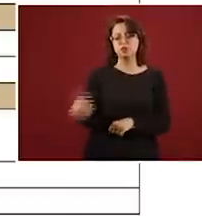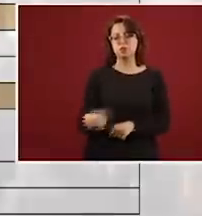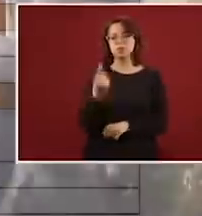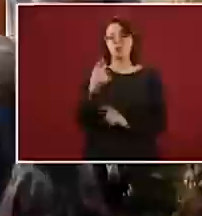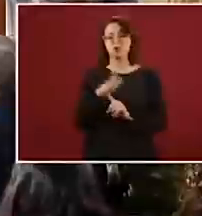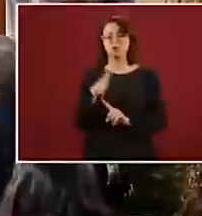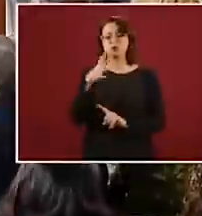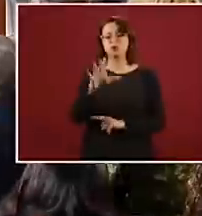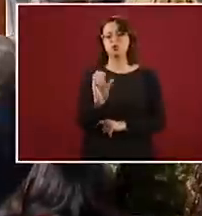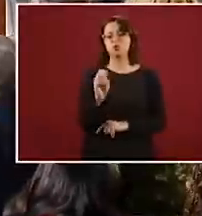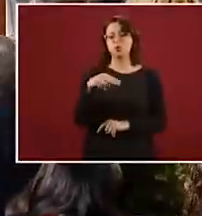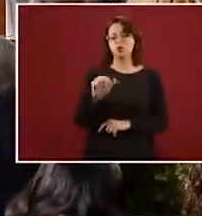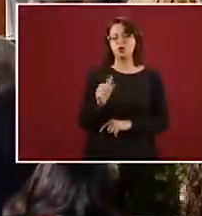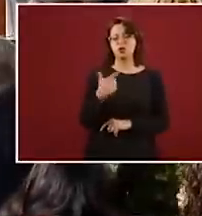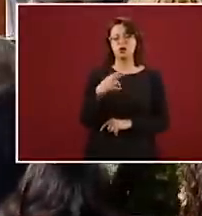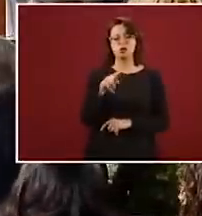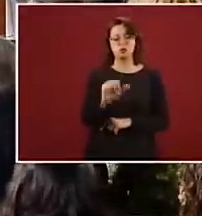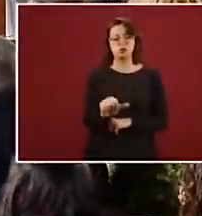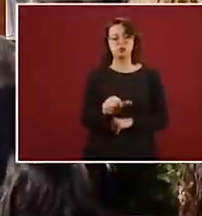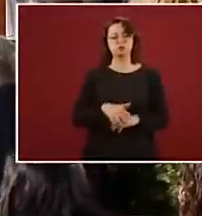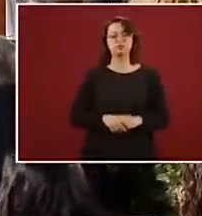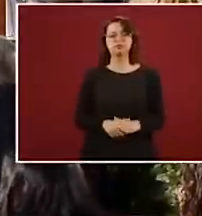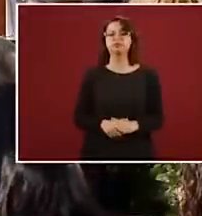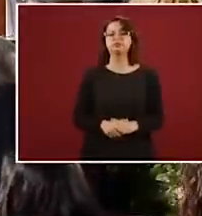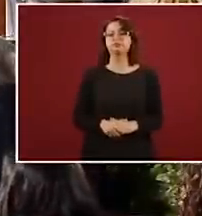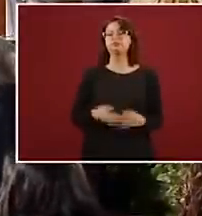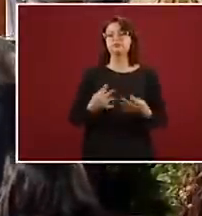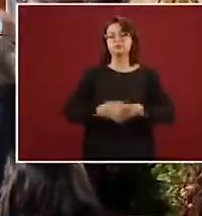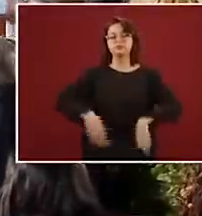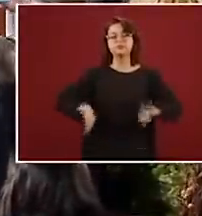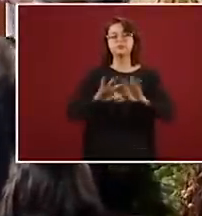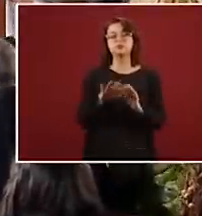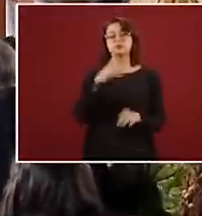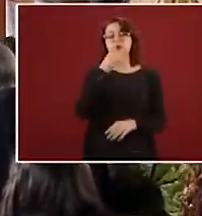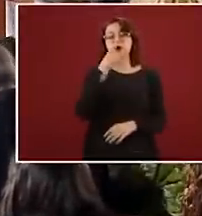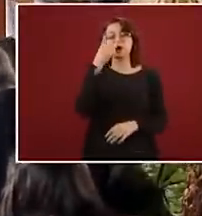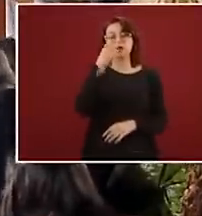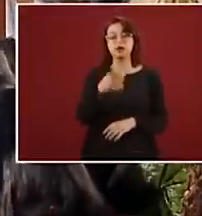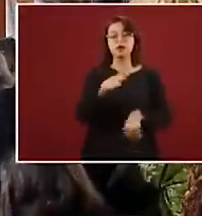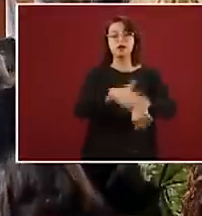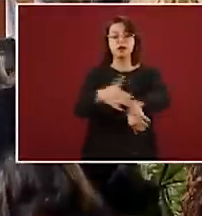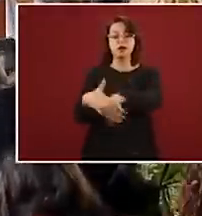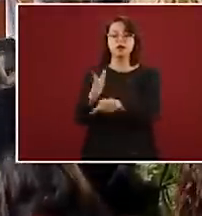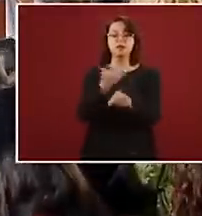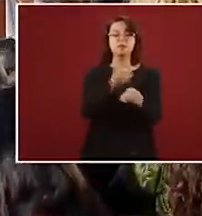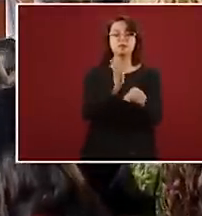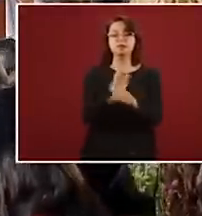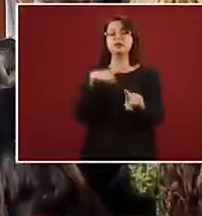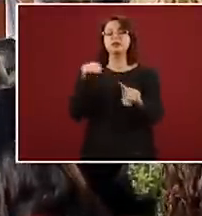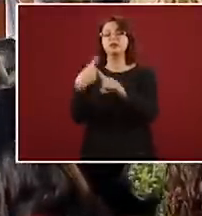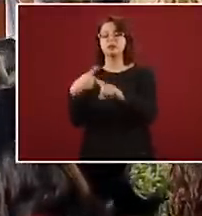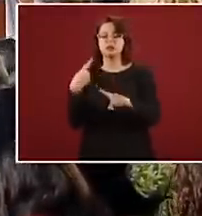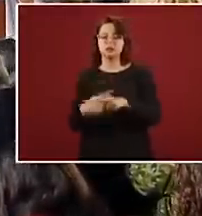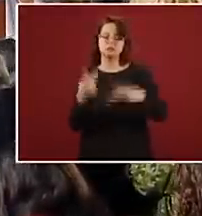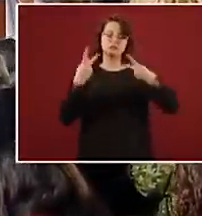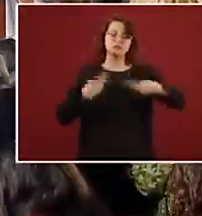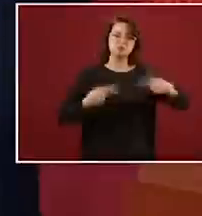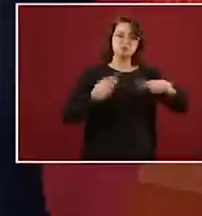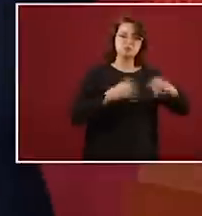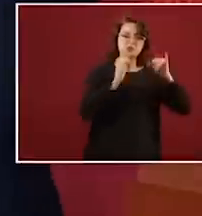Conagua. Es importante mencionar que la convocatoria que presentamos está abierta a personas físicas o